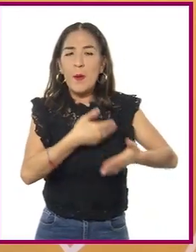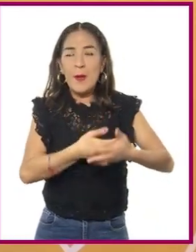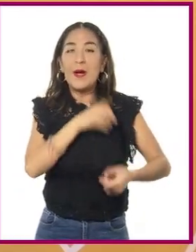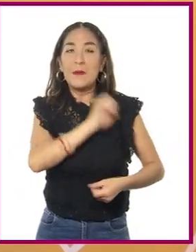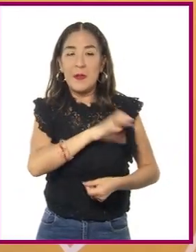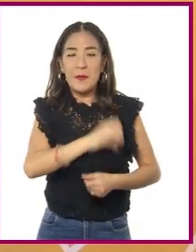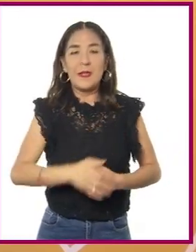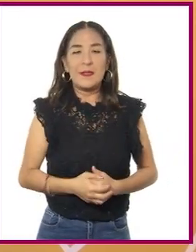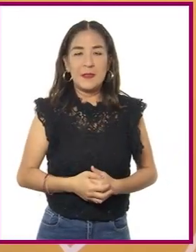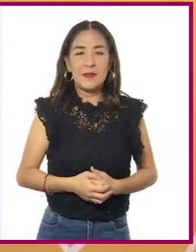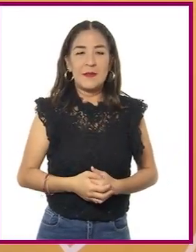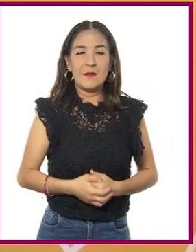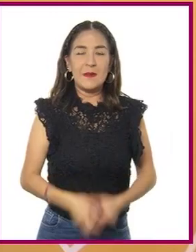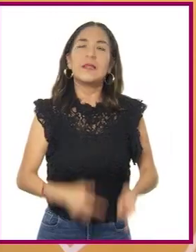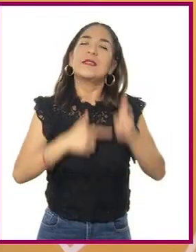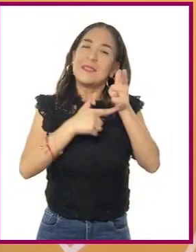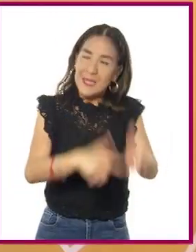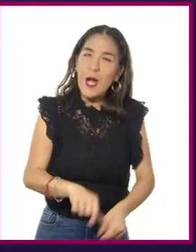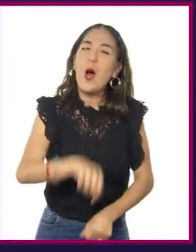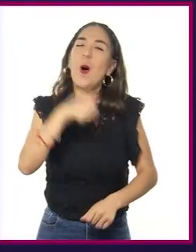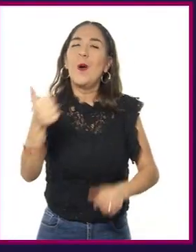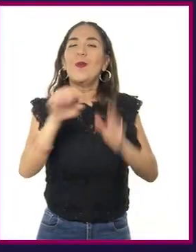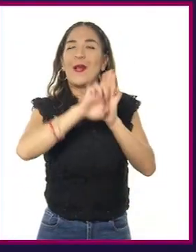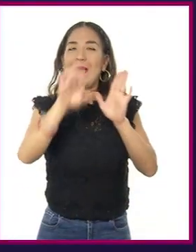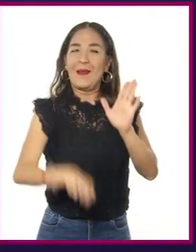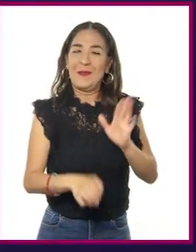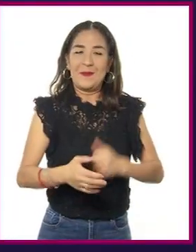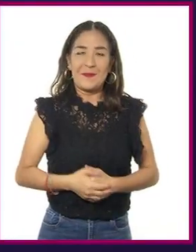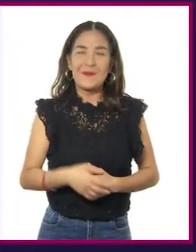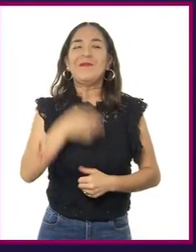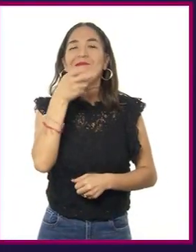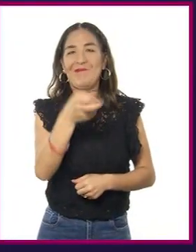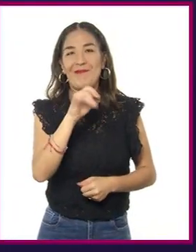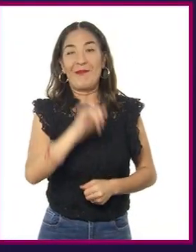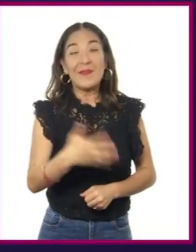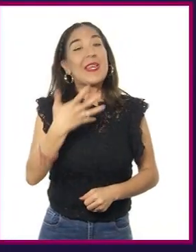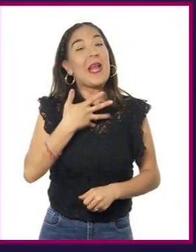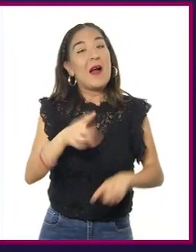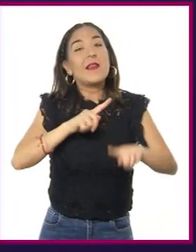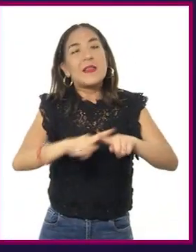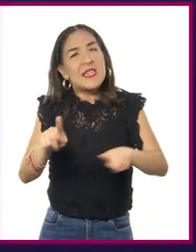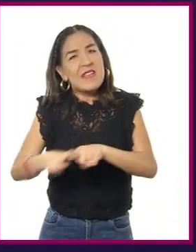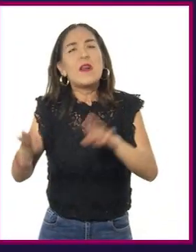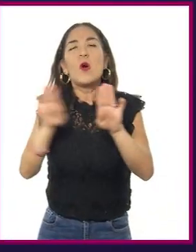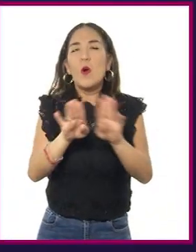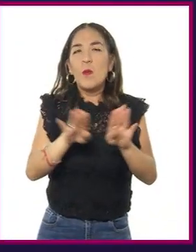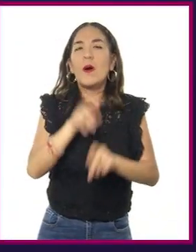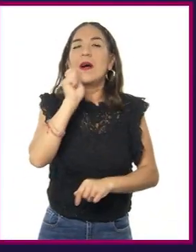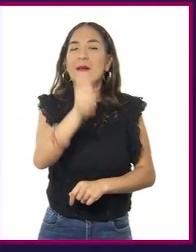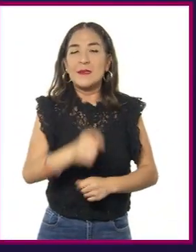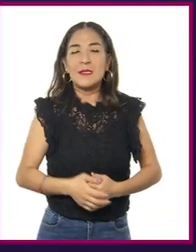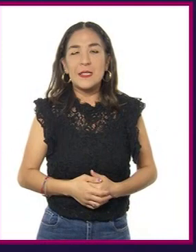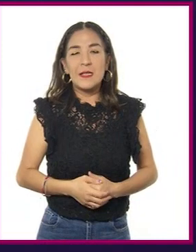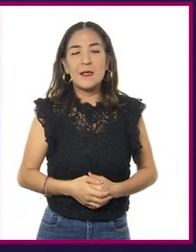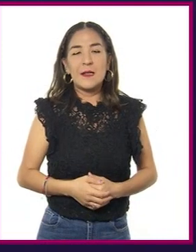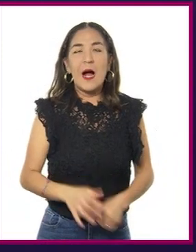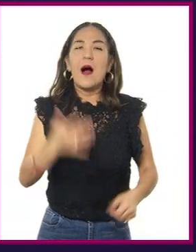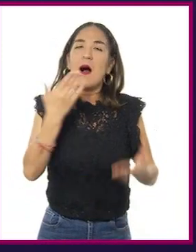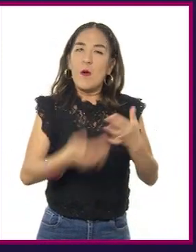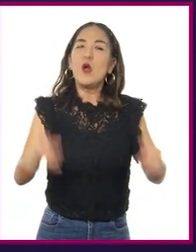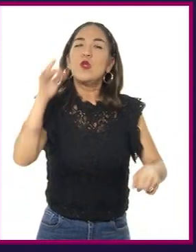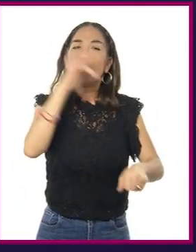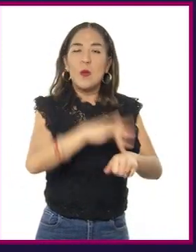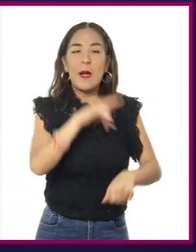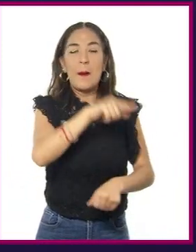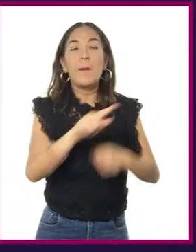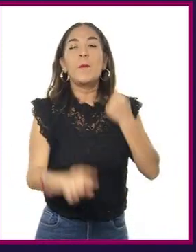Julio, se sigue con otro caso. Así como existen variaciones diversas, toca el turno de analizar una variación de